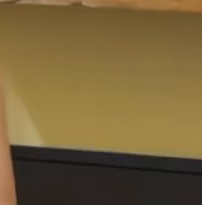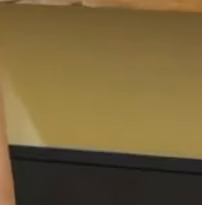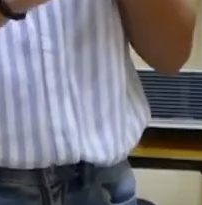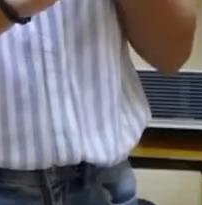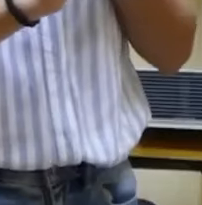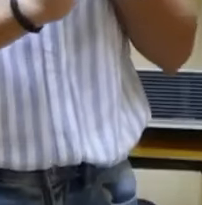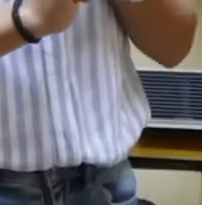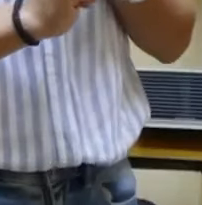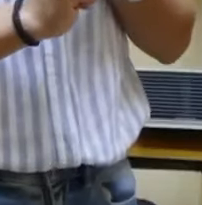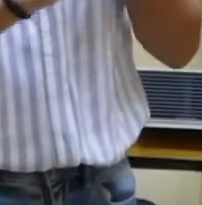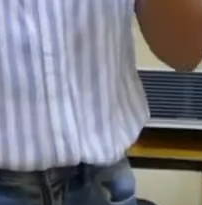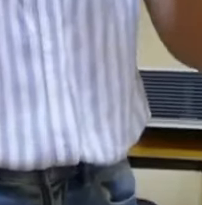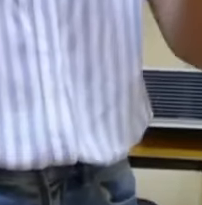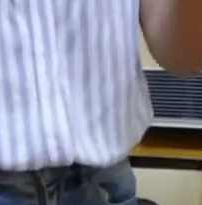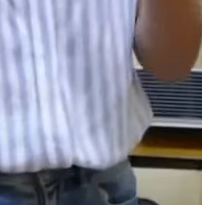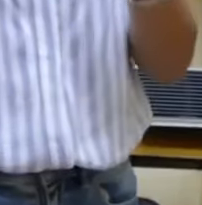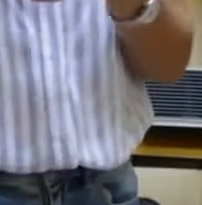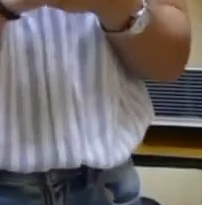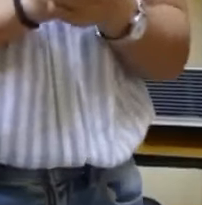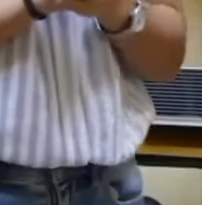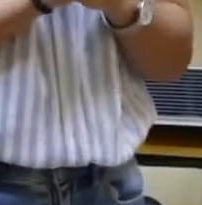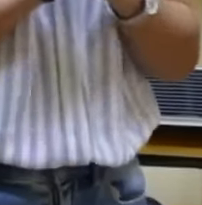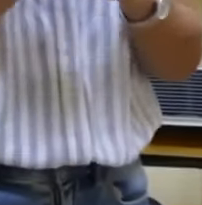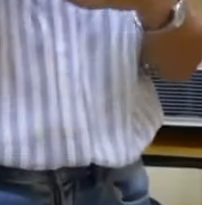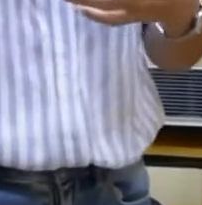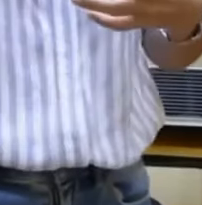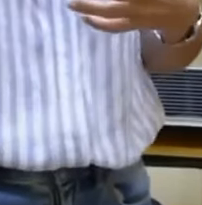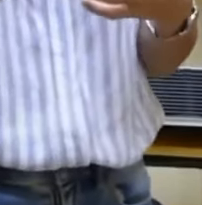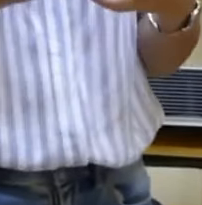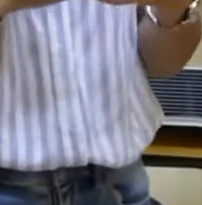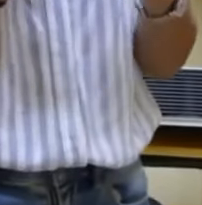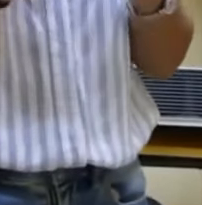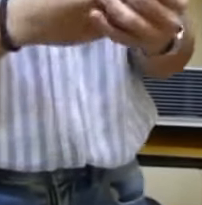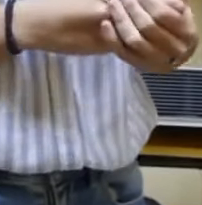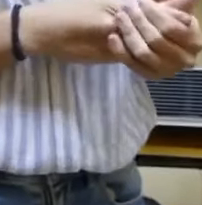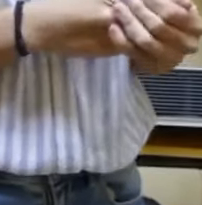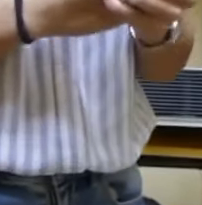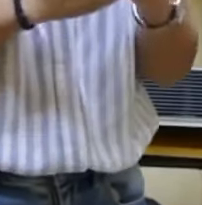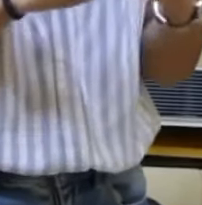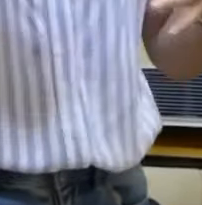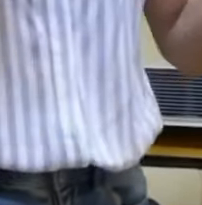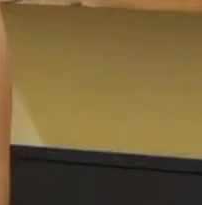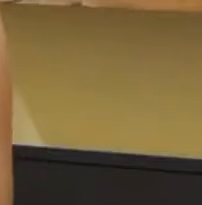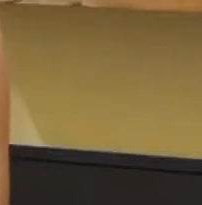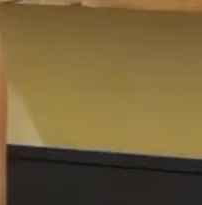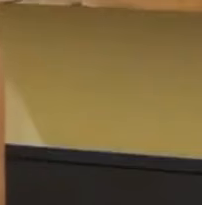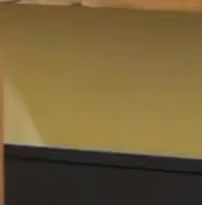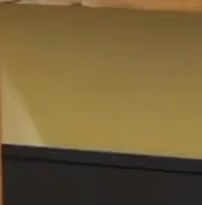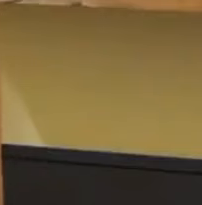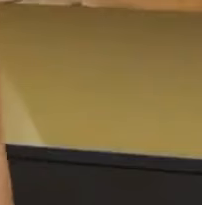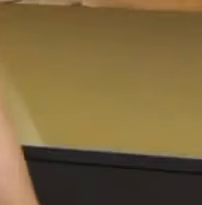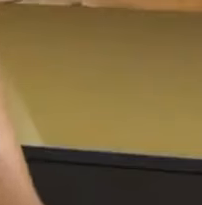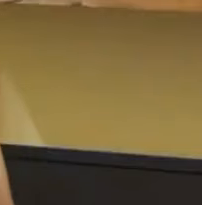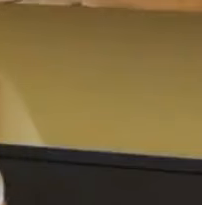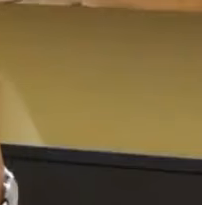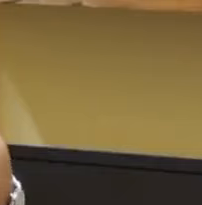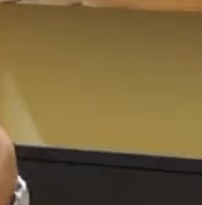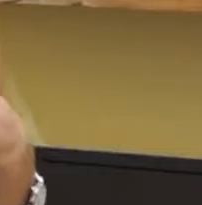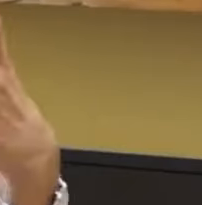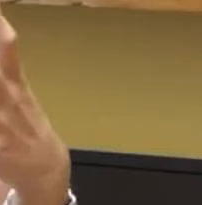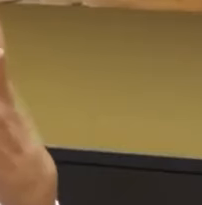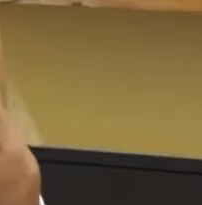familias en un nuevo proyecto de política de niñez y juventud que se está desarrollando una labor